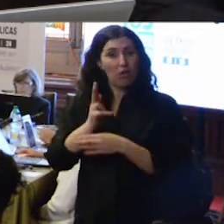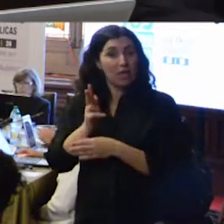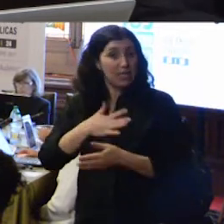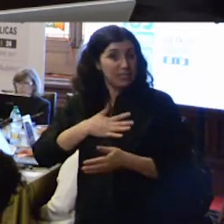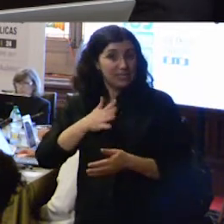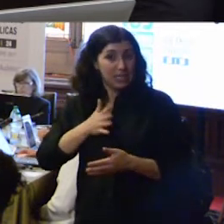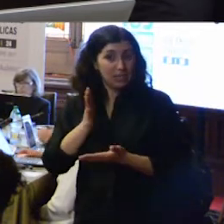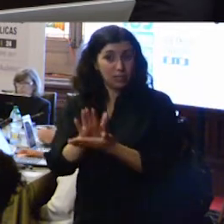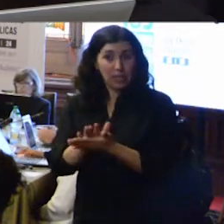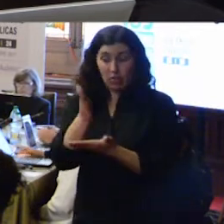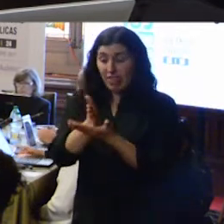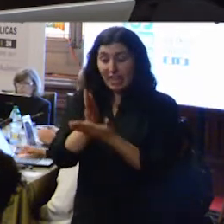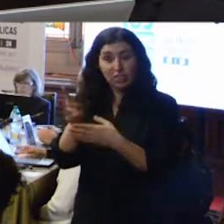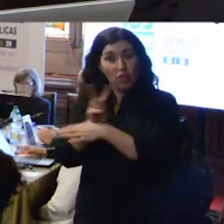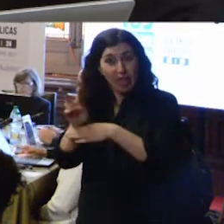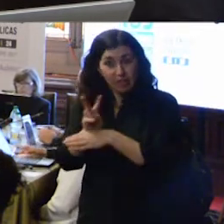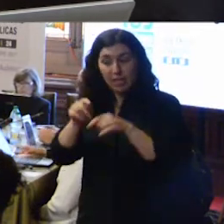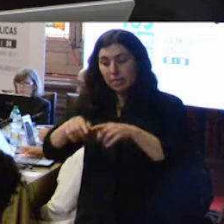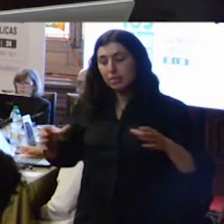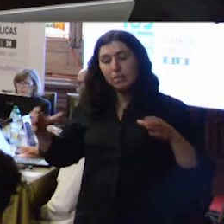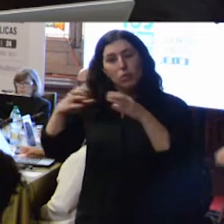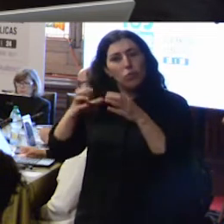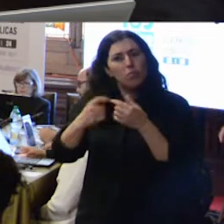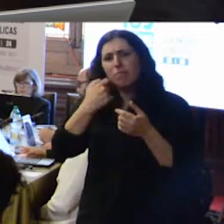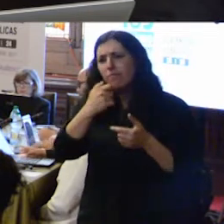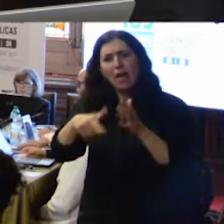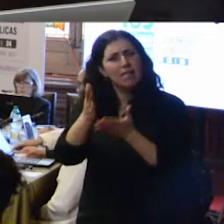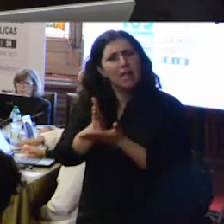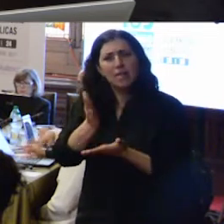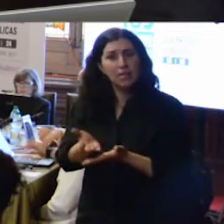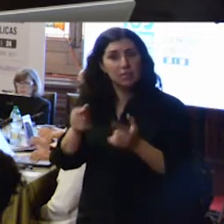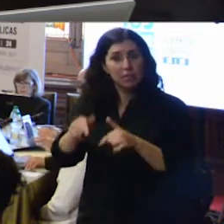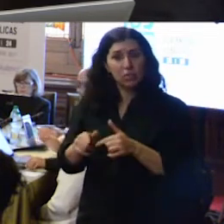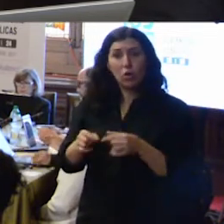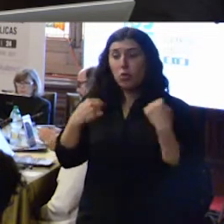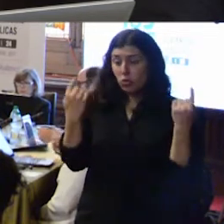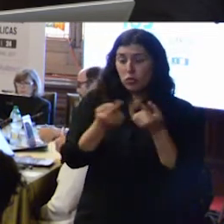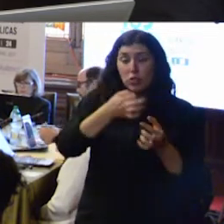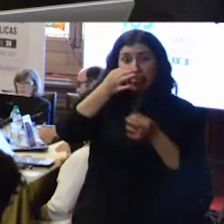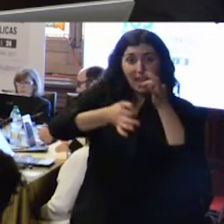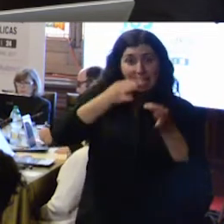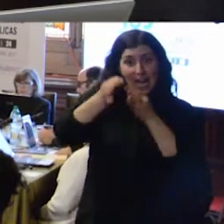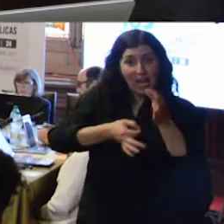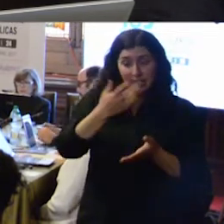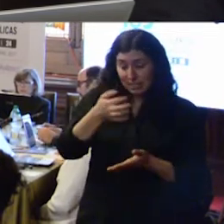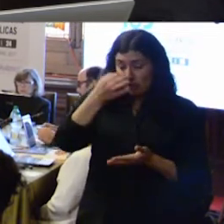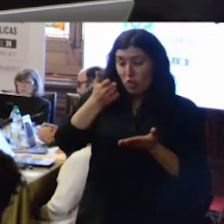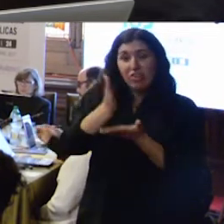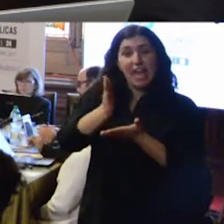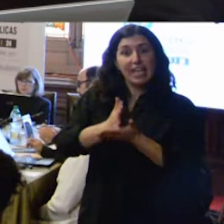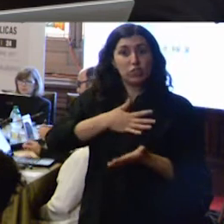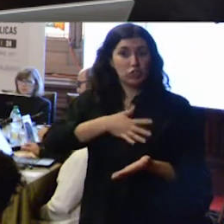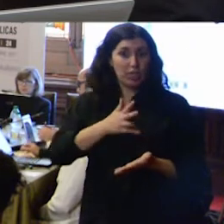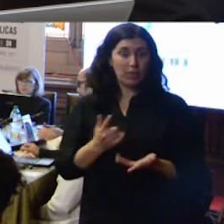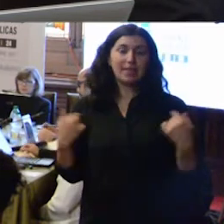humanos. Reconociendo que la labor de promoción del pleno goce de los derechos humanos es una actividad ciudadana y un